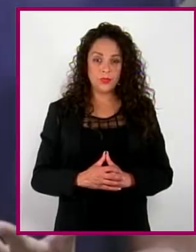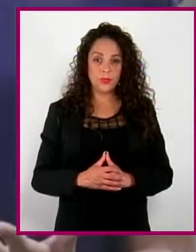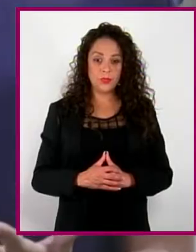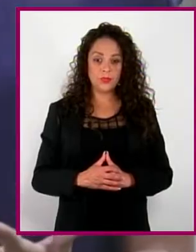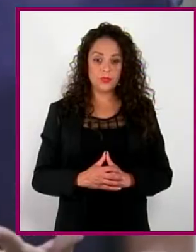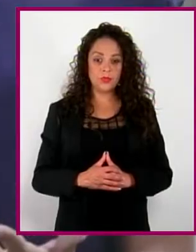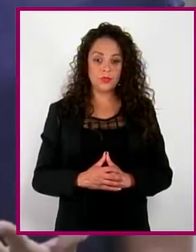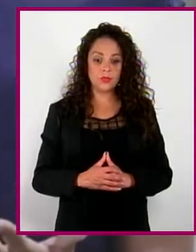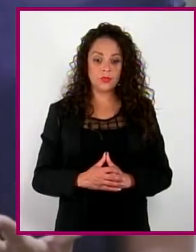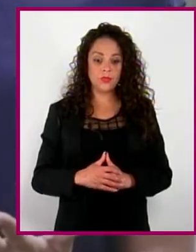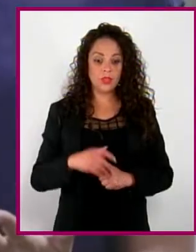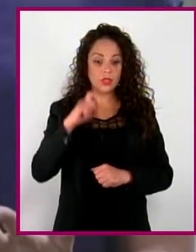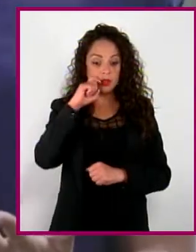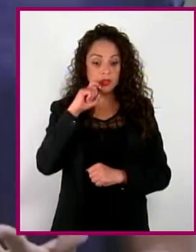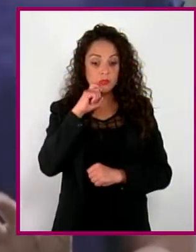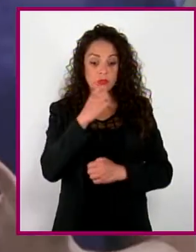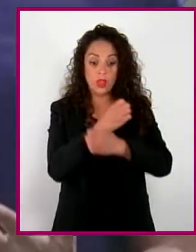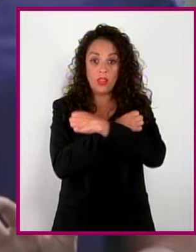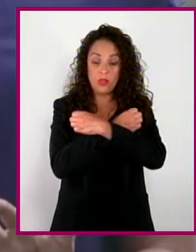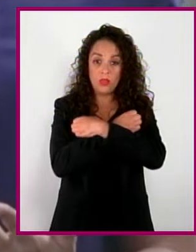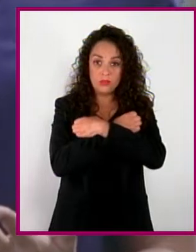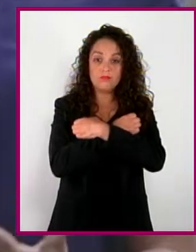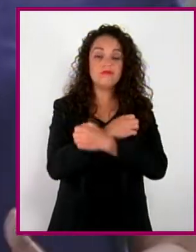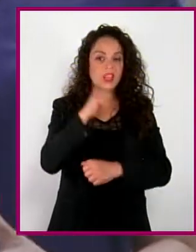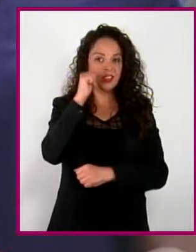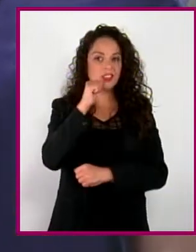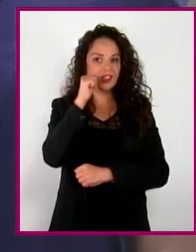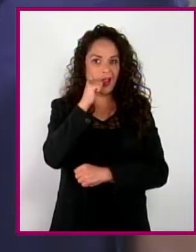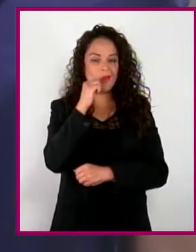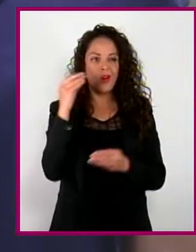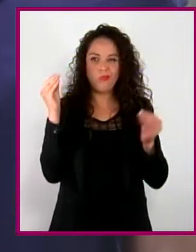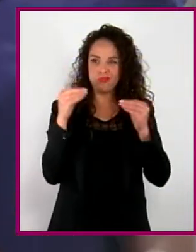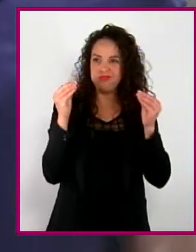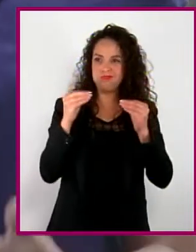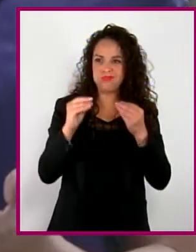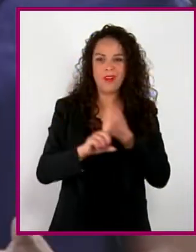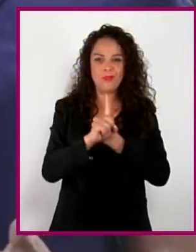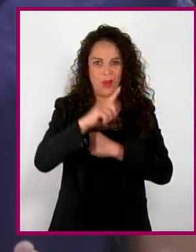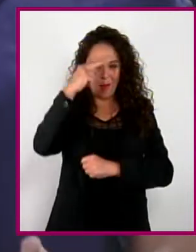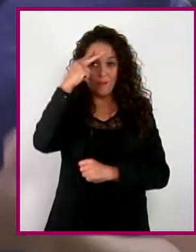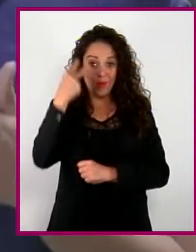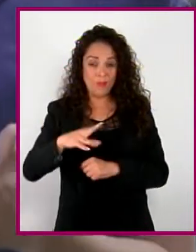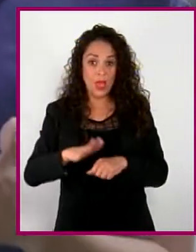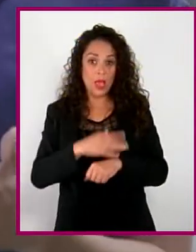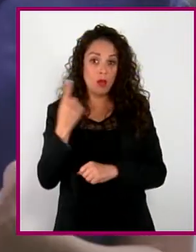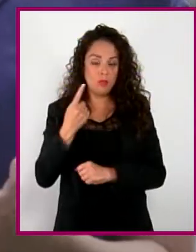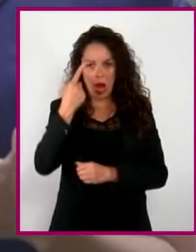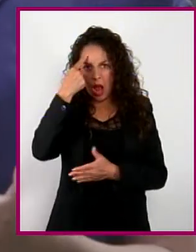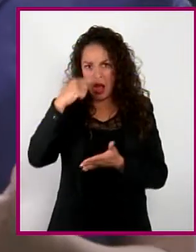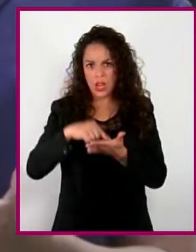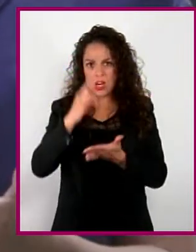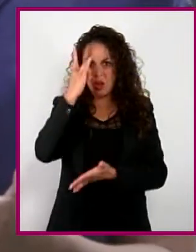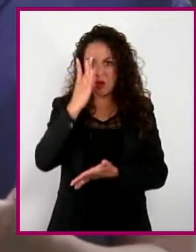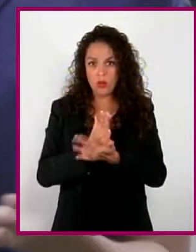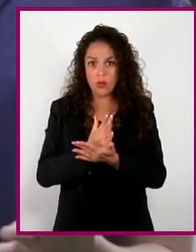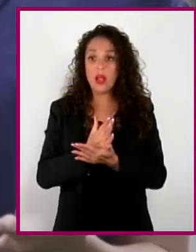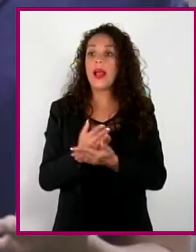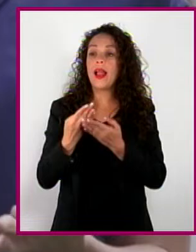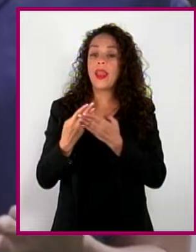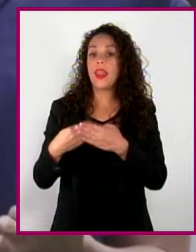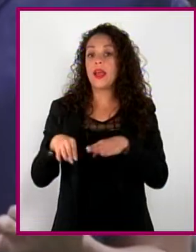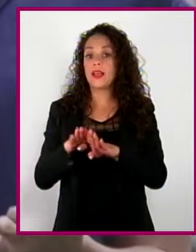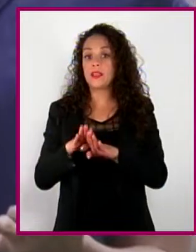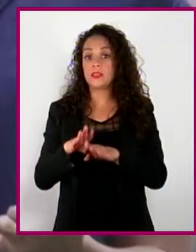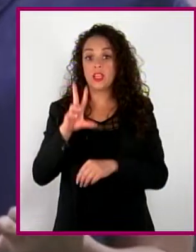La educación sexual ha sido motivo de polémica en México. Primero porque se cree que esta debe brindarse exclusivamente en casa y no